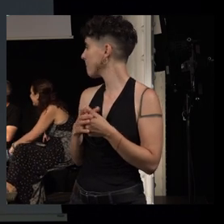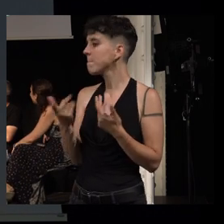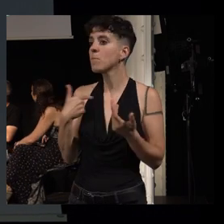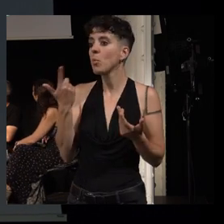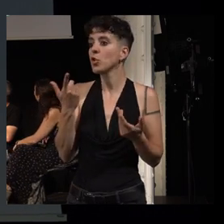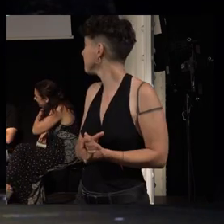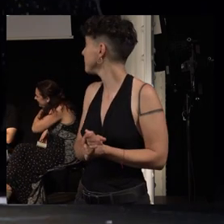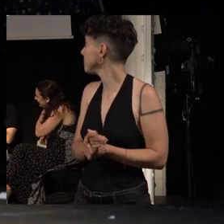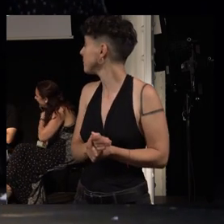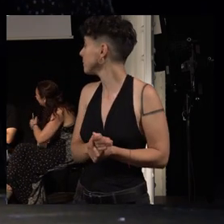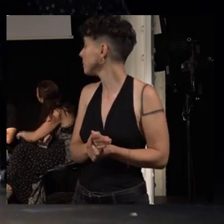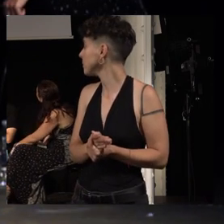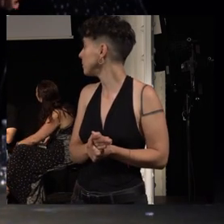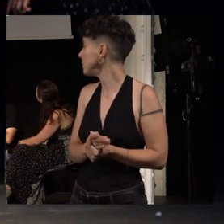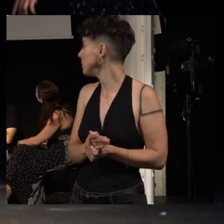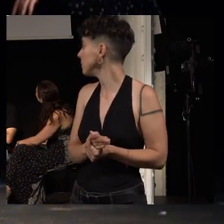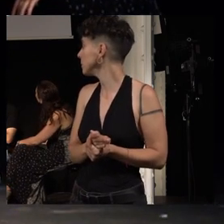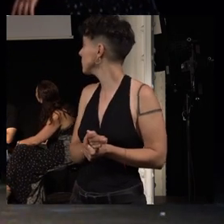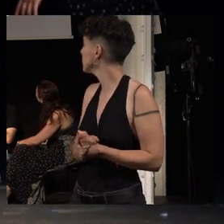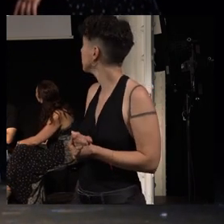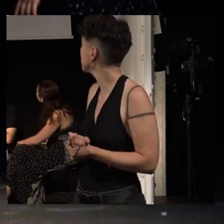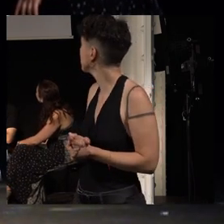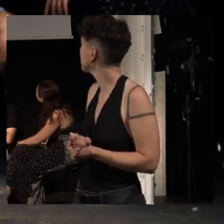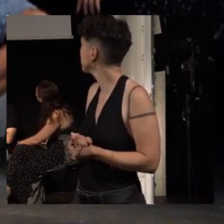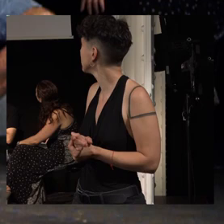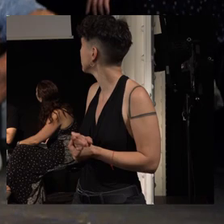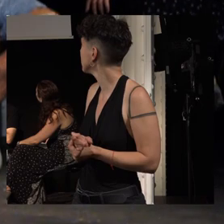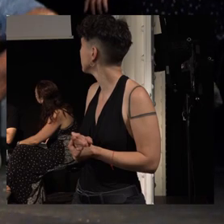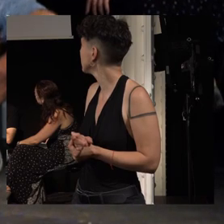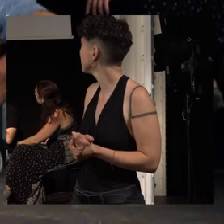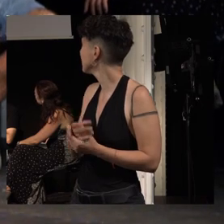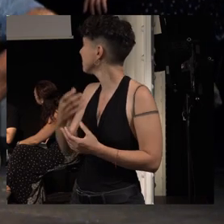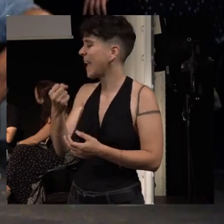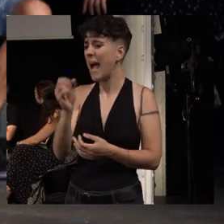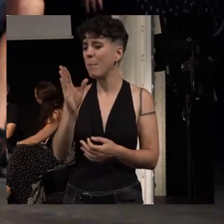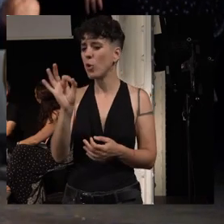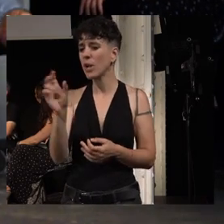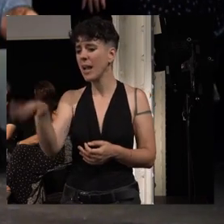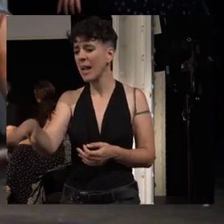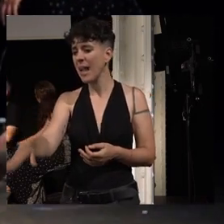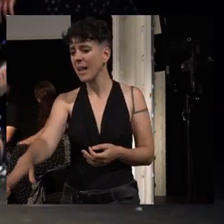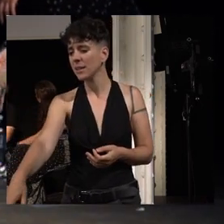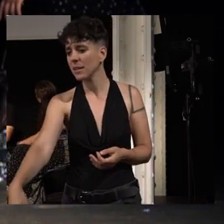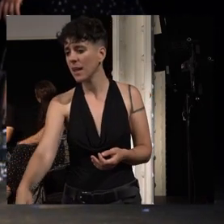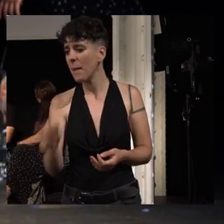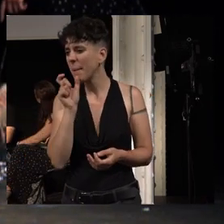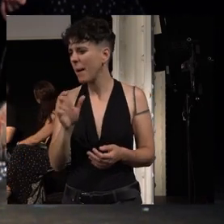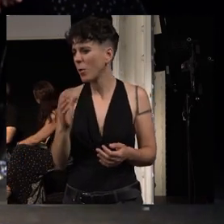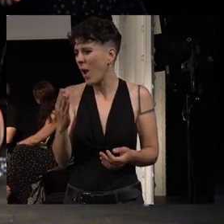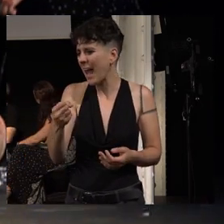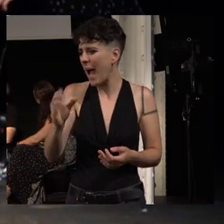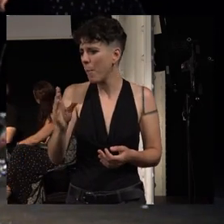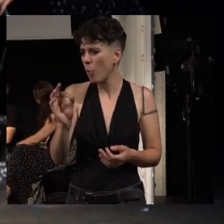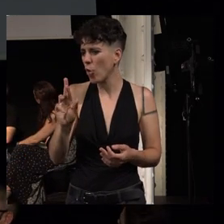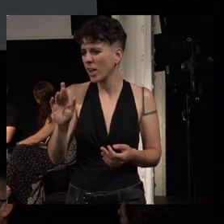que yo no controlo tanto, ¿no? Me refiero a aporía con esta idea de los dilemas irresolubles, los conflictos que no tienen solución desde las perspectivas